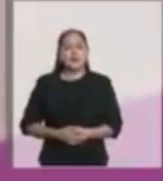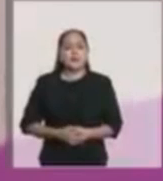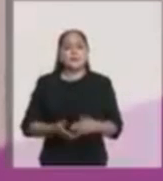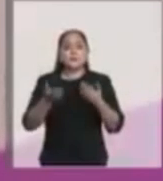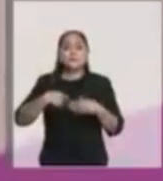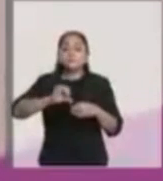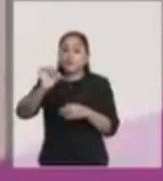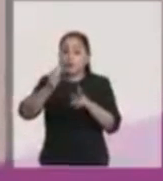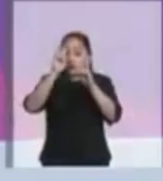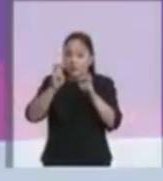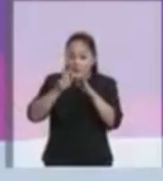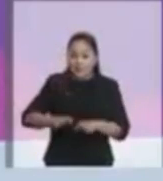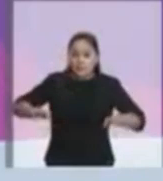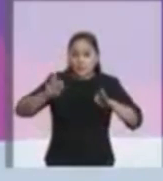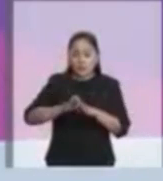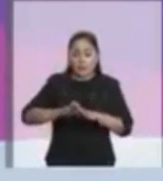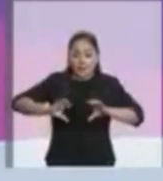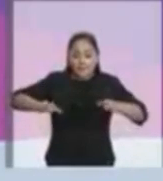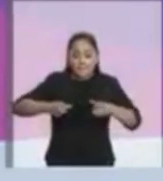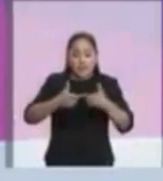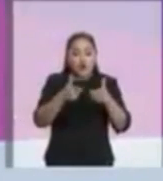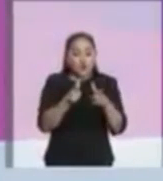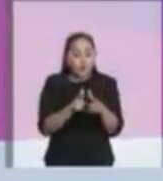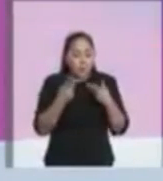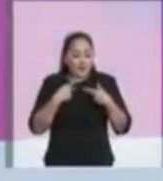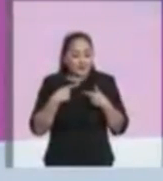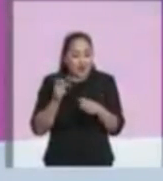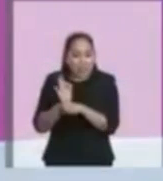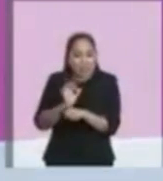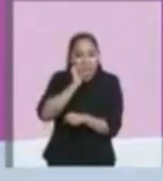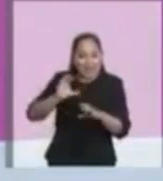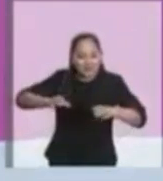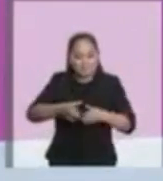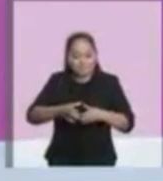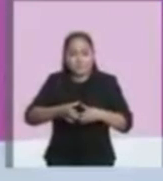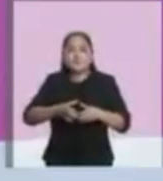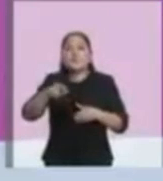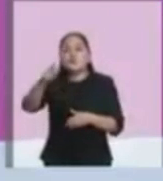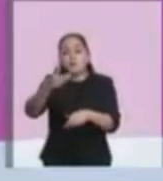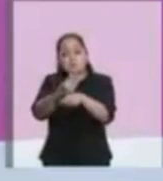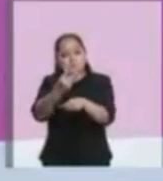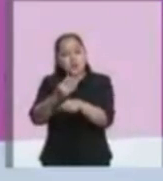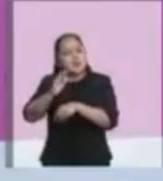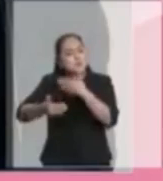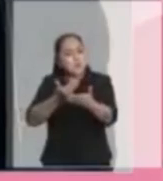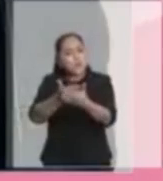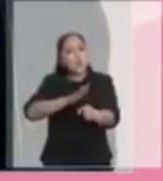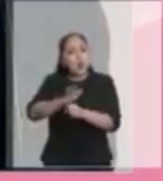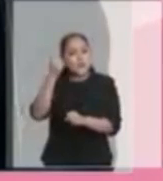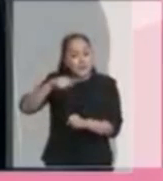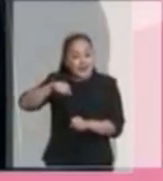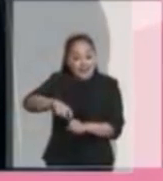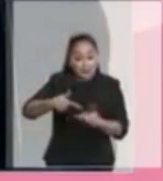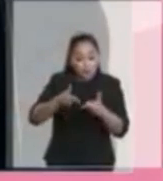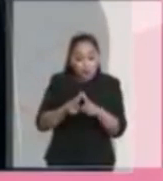Otro de los temas fundamentales son los grupos más vulnerables de nuestro país. ¿Cuáles son las medidas que usted propondría para rescatar